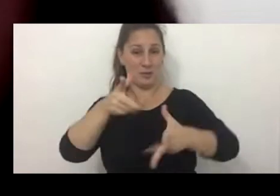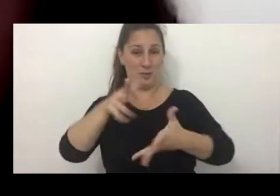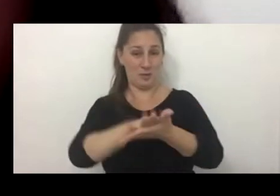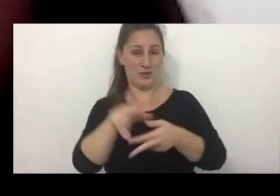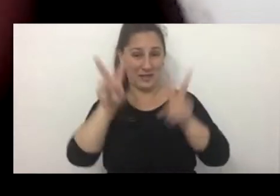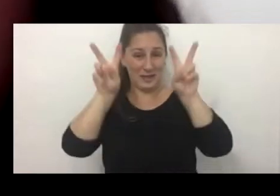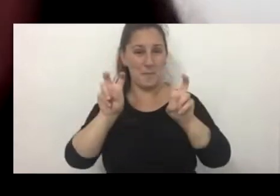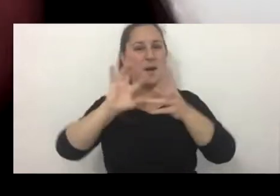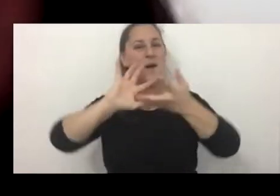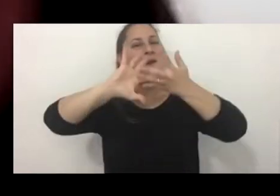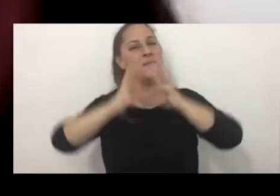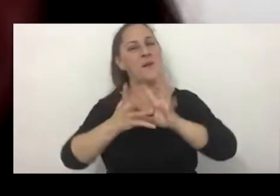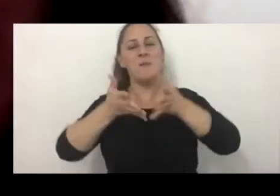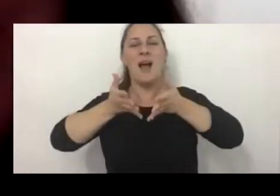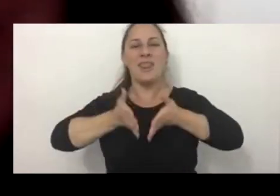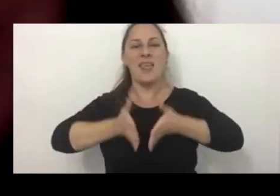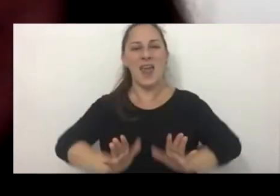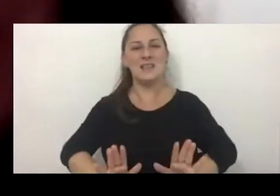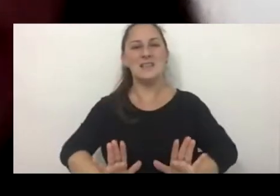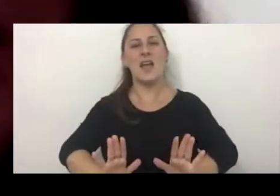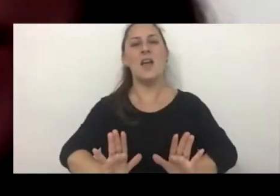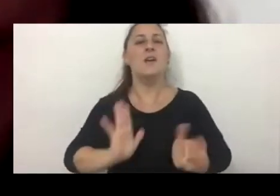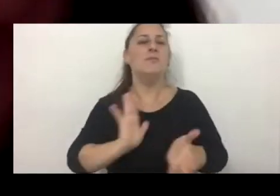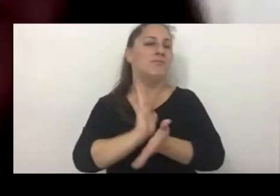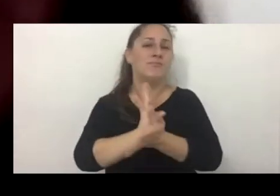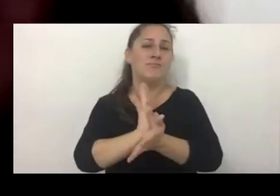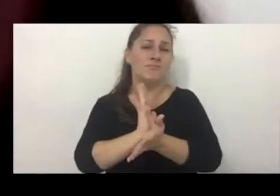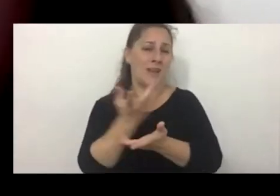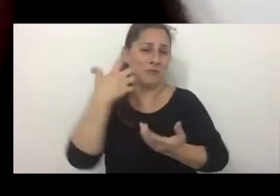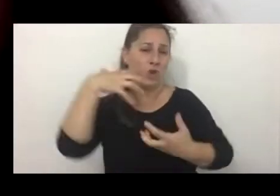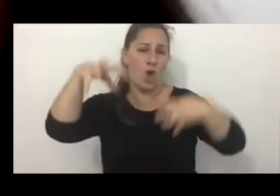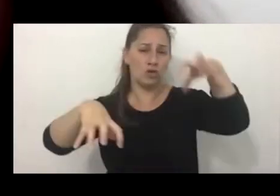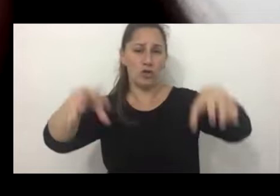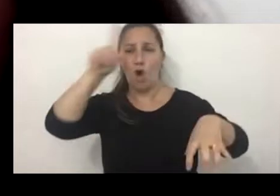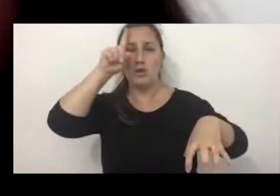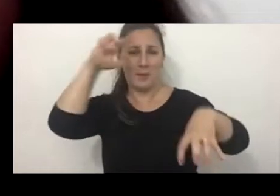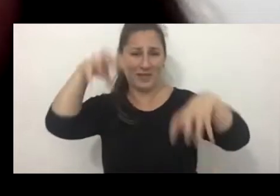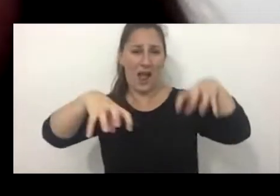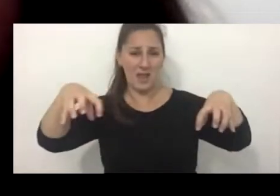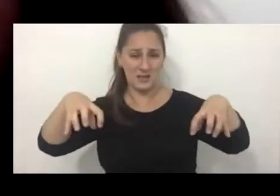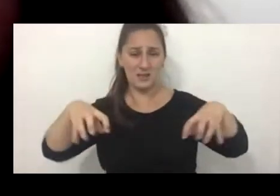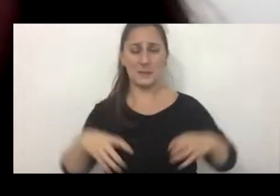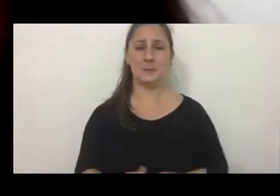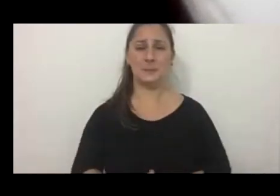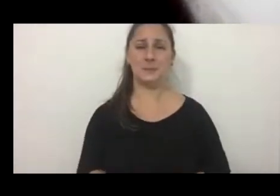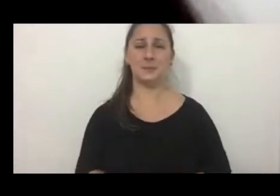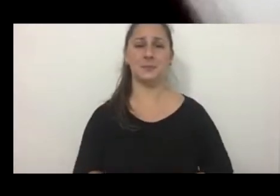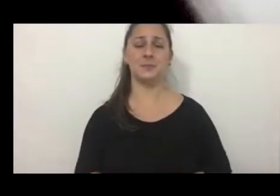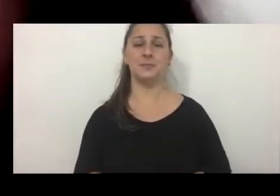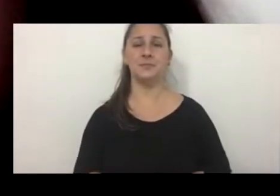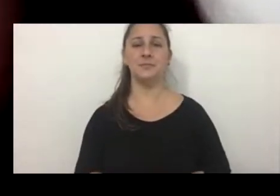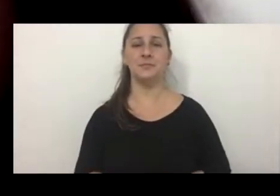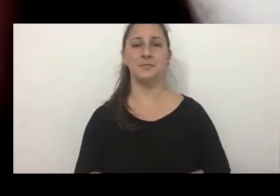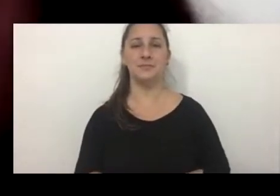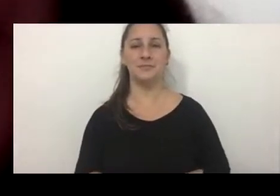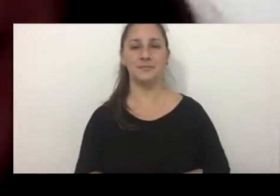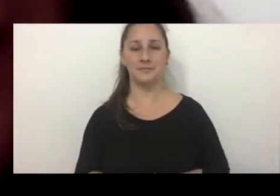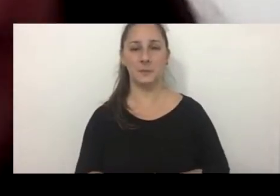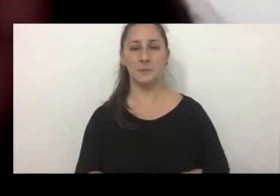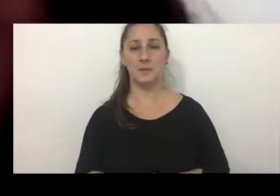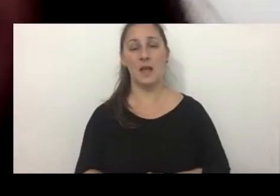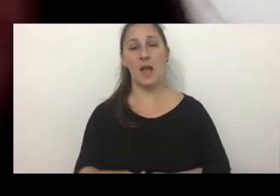haya espacios como este donde se pueda hablar de estos temas, que por suerte cada vez se escucha hablar más, para